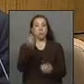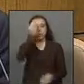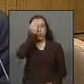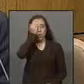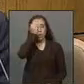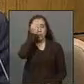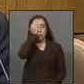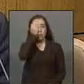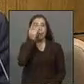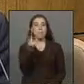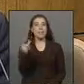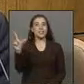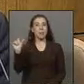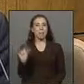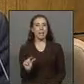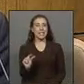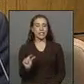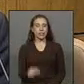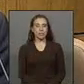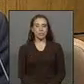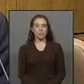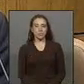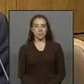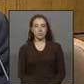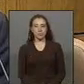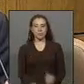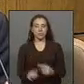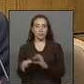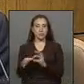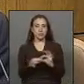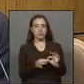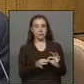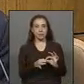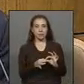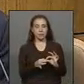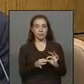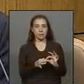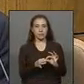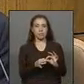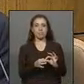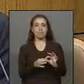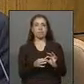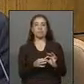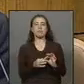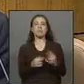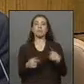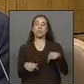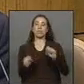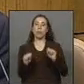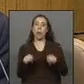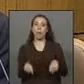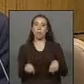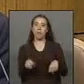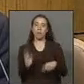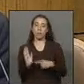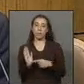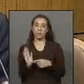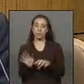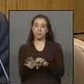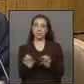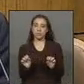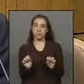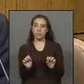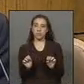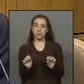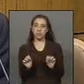con menores precios. Por lo tanto, presidente, por cierto, vamos a aprobar este protocolo. Como